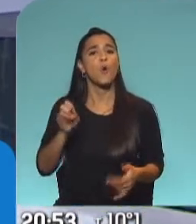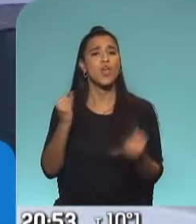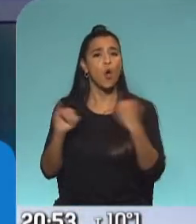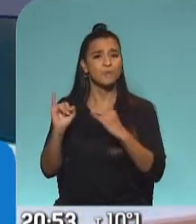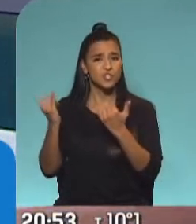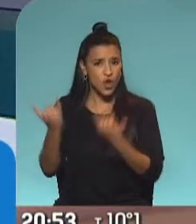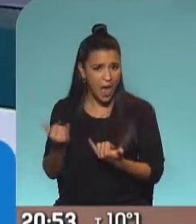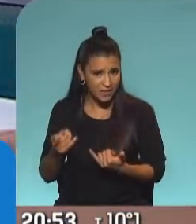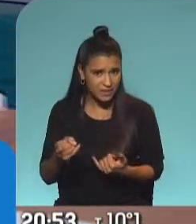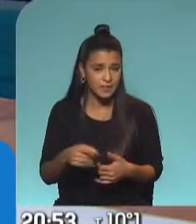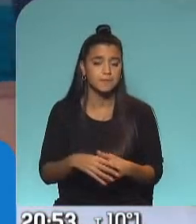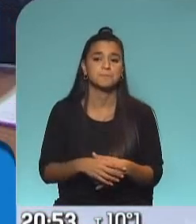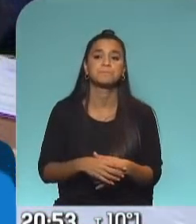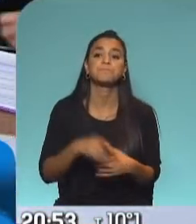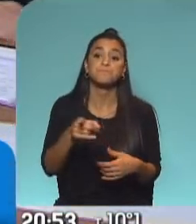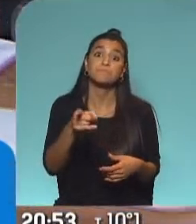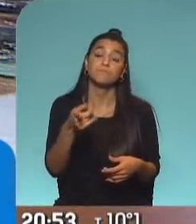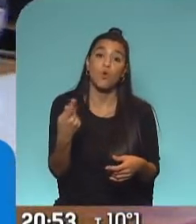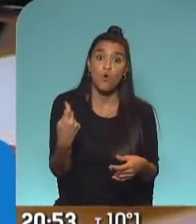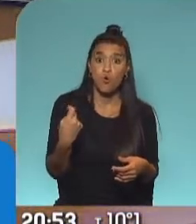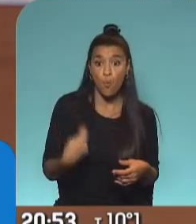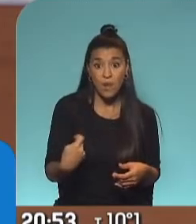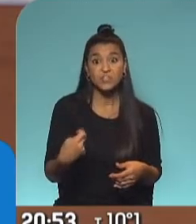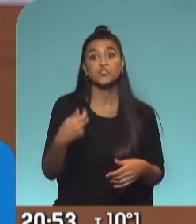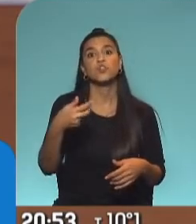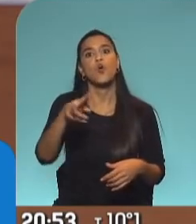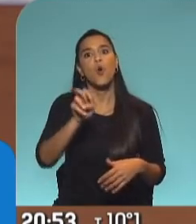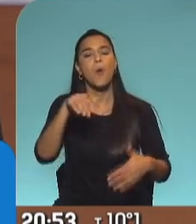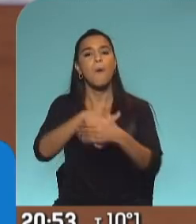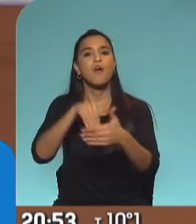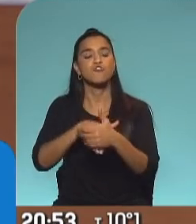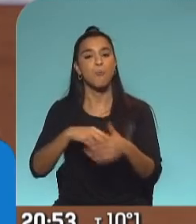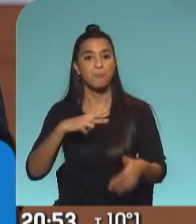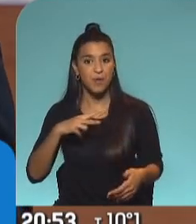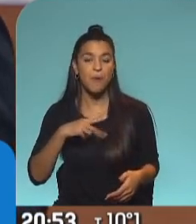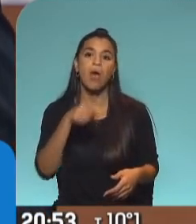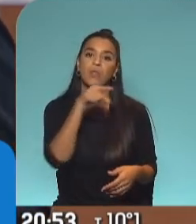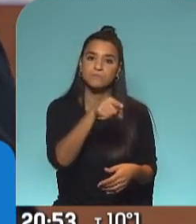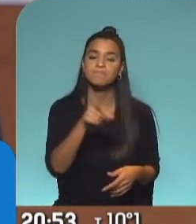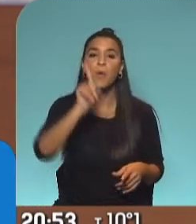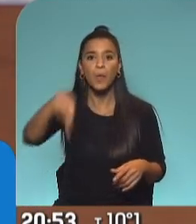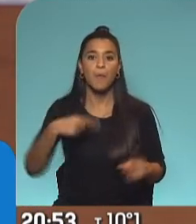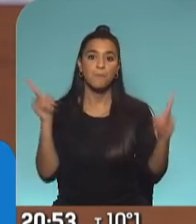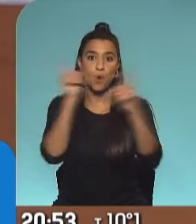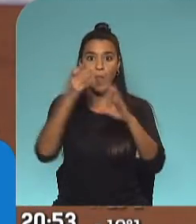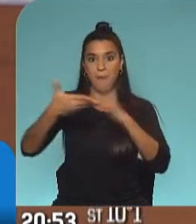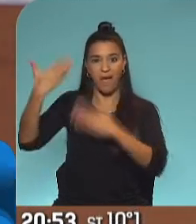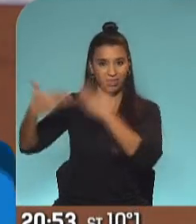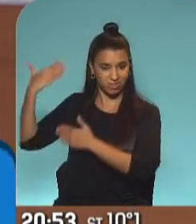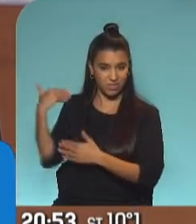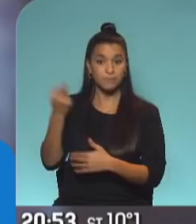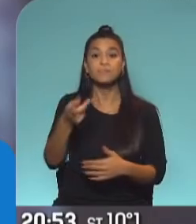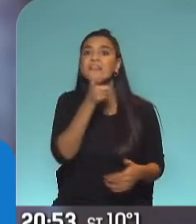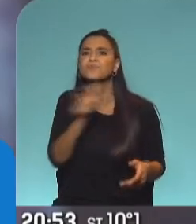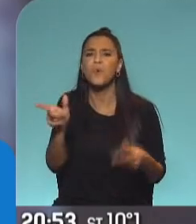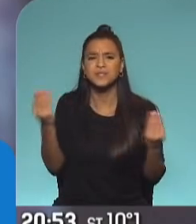comisión y las jubilaciones cobradas en bancos privados han generado problemas hace algunos meses. Entonces, ¿la